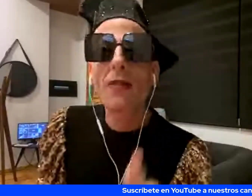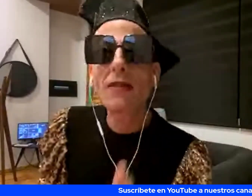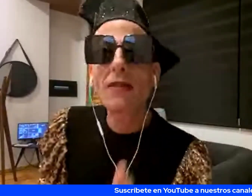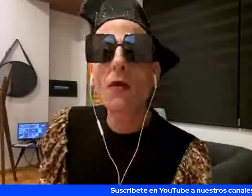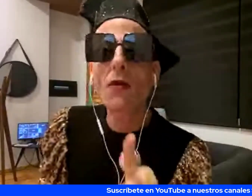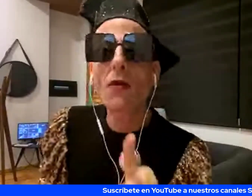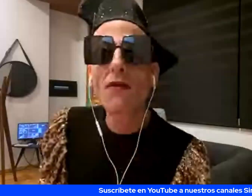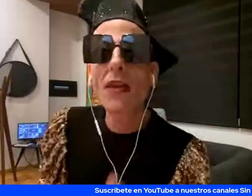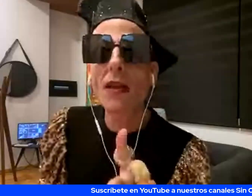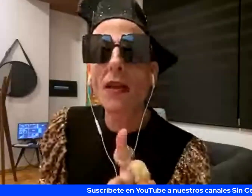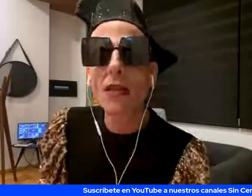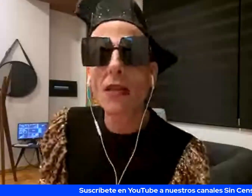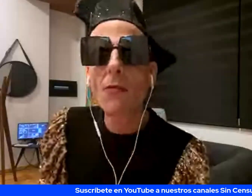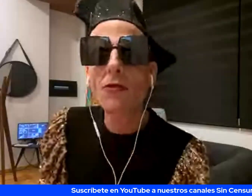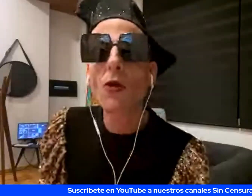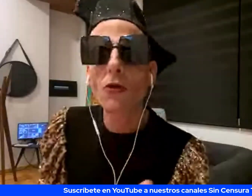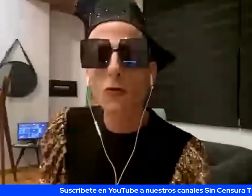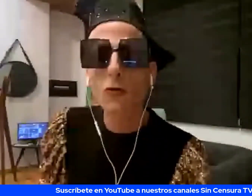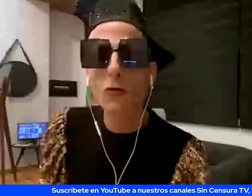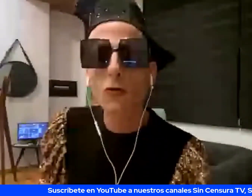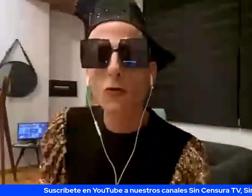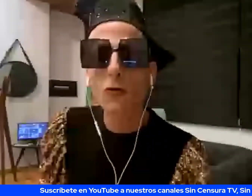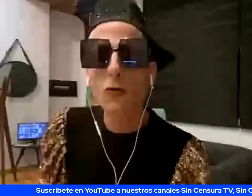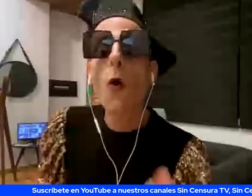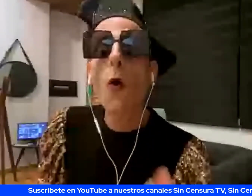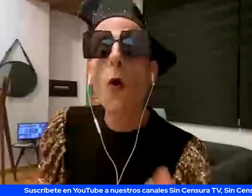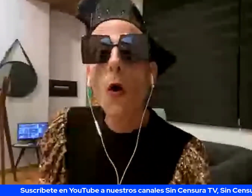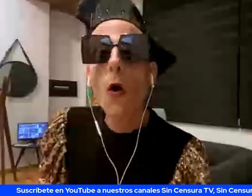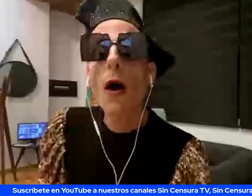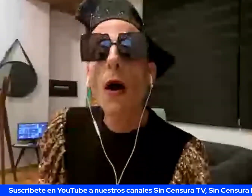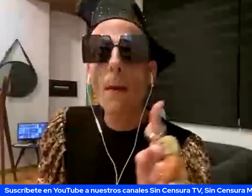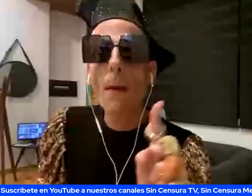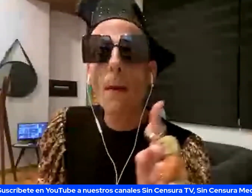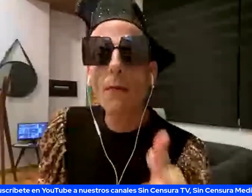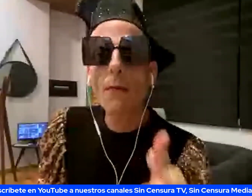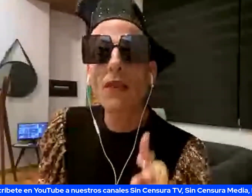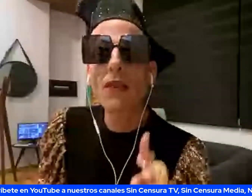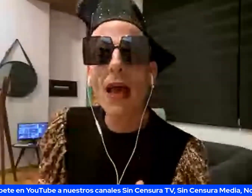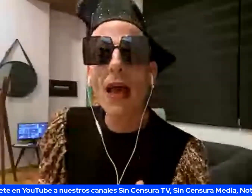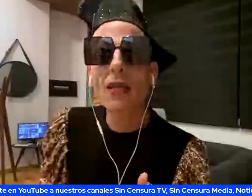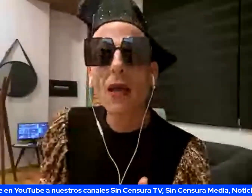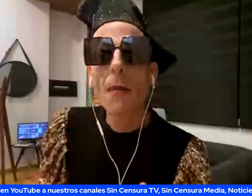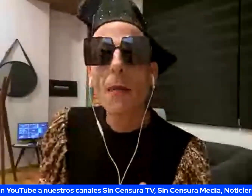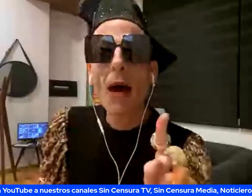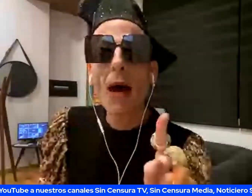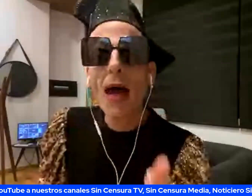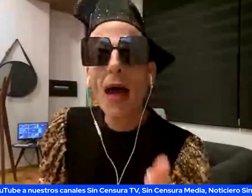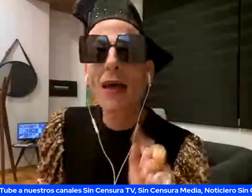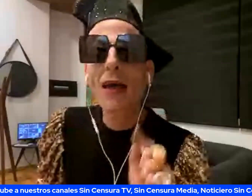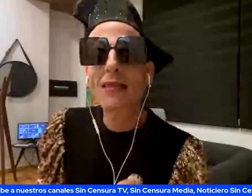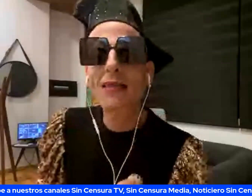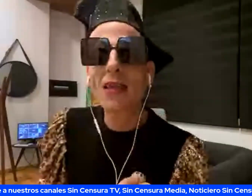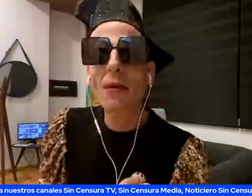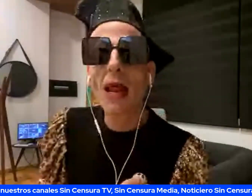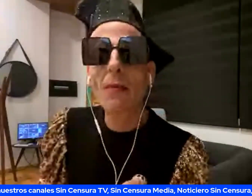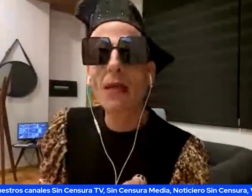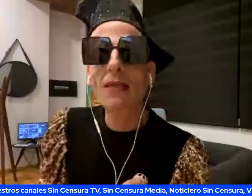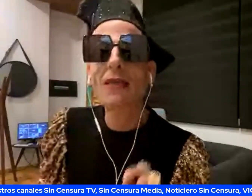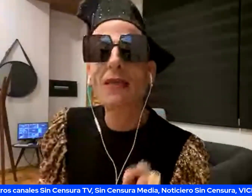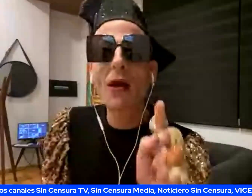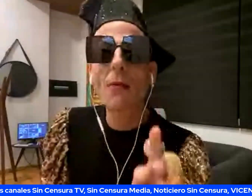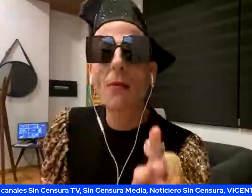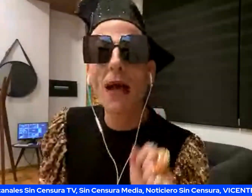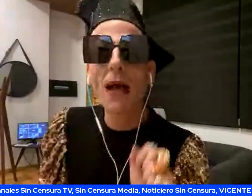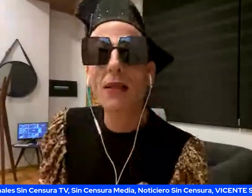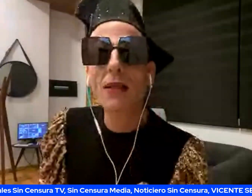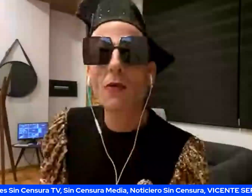de decirlo con el afán de que nos sentemos todos juntos o aportemos ideas para que esas se lleven a la mesa y se